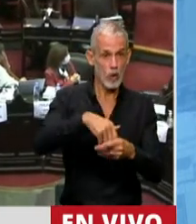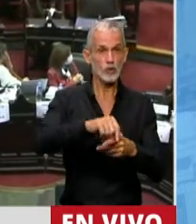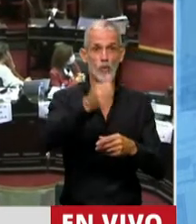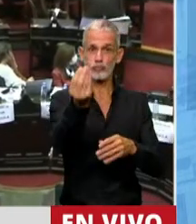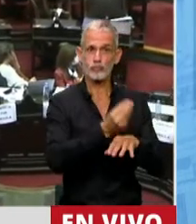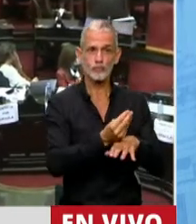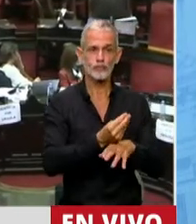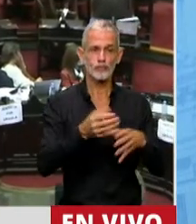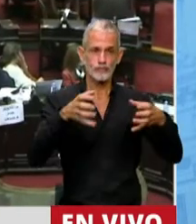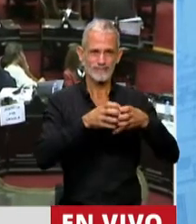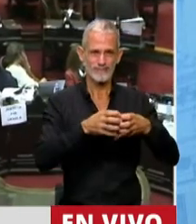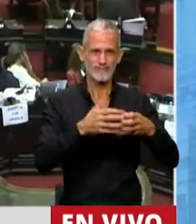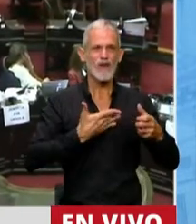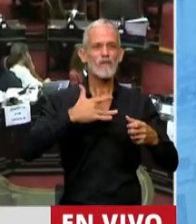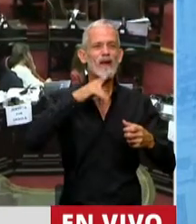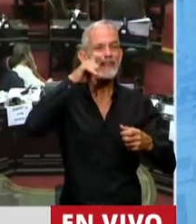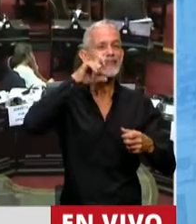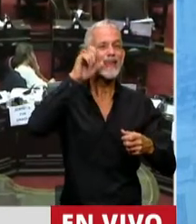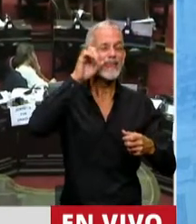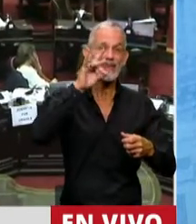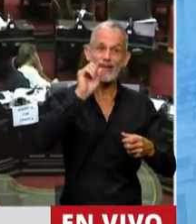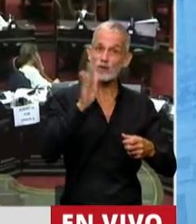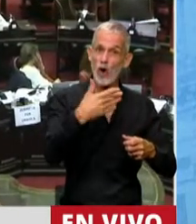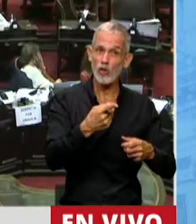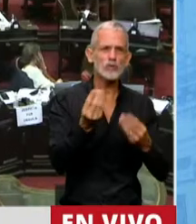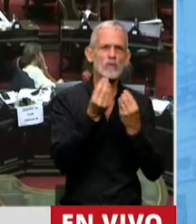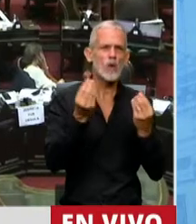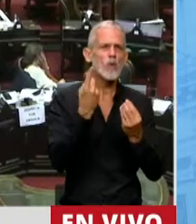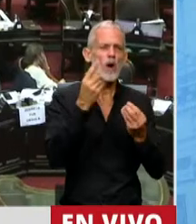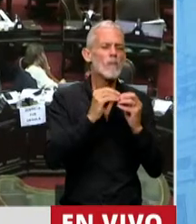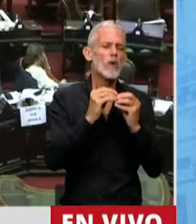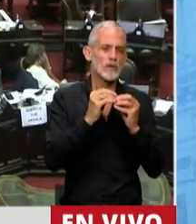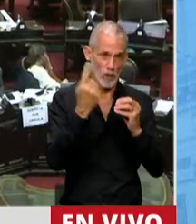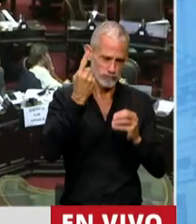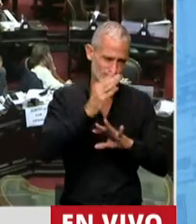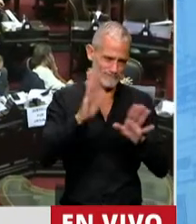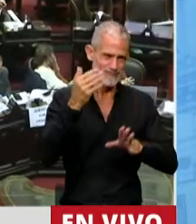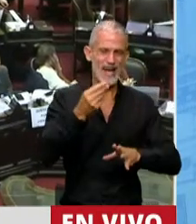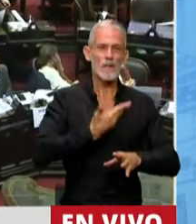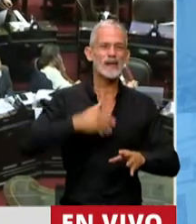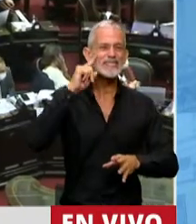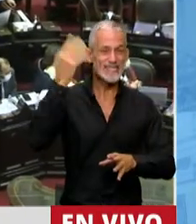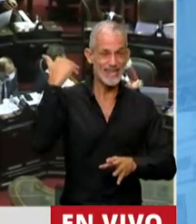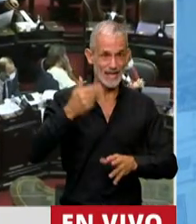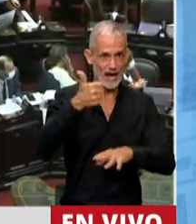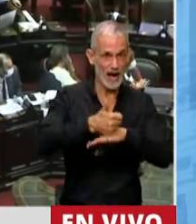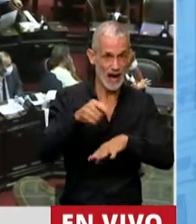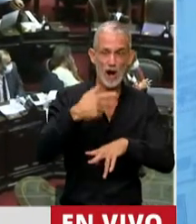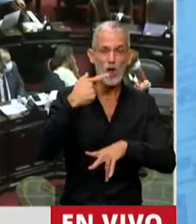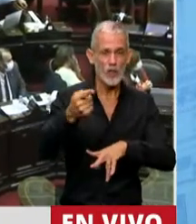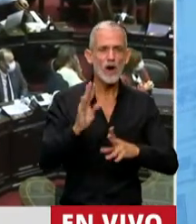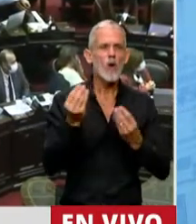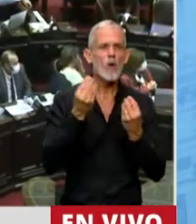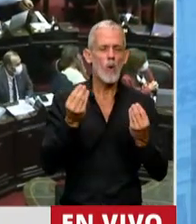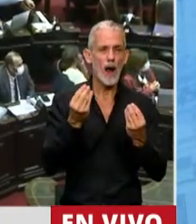todos, lo votó por muchas razones. Una de ellas, y la dijo el presidente el año pasado acá,